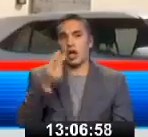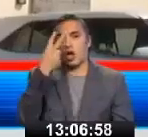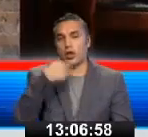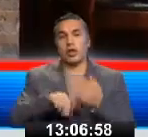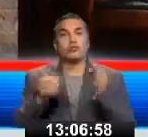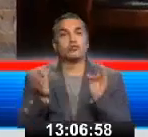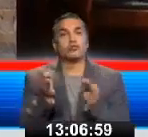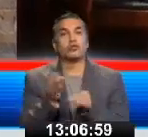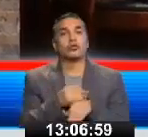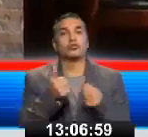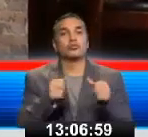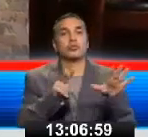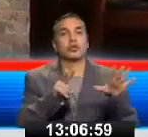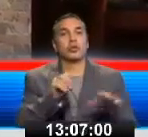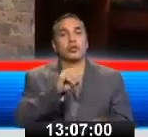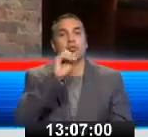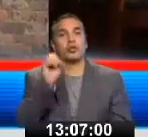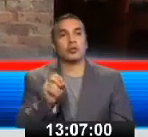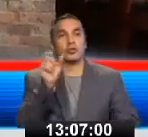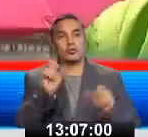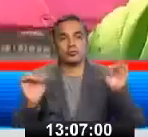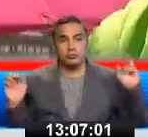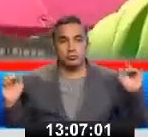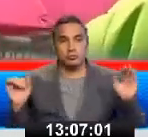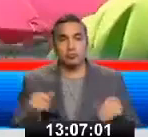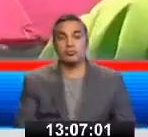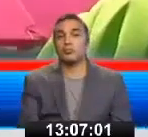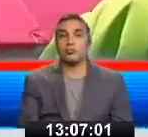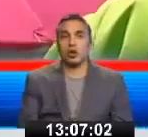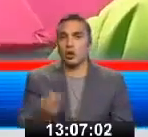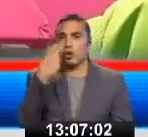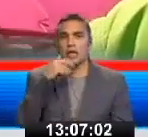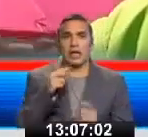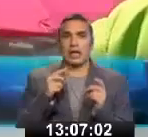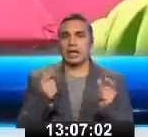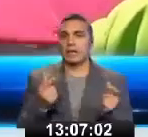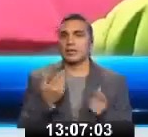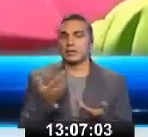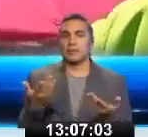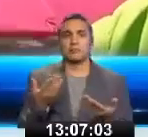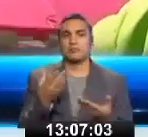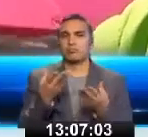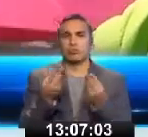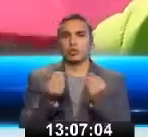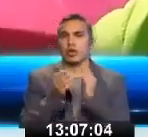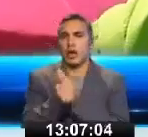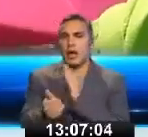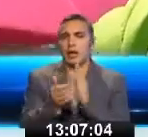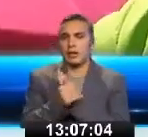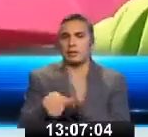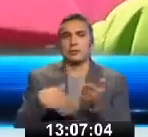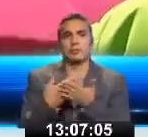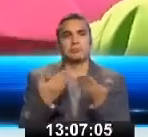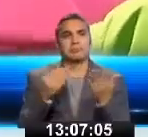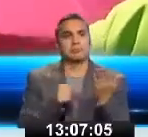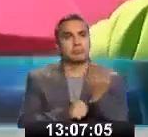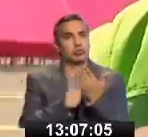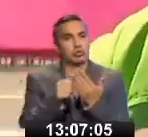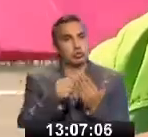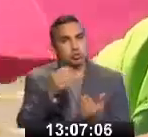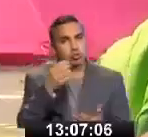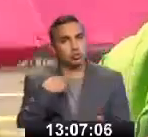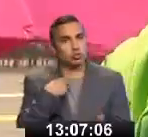que funcionarán con el 70% de su aforo. Los hoteles están preparados, ellos han hecho algunas capacitaciones, ha estado atrás el Ministerio de